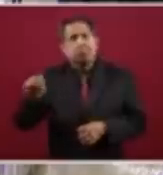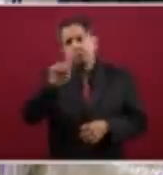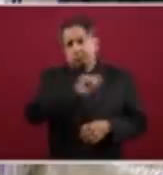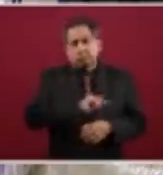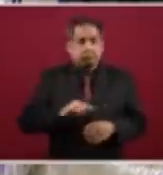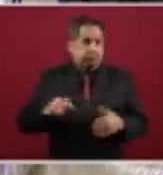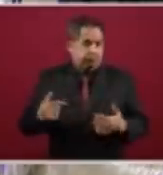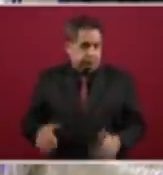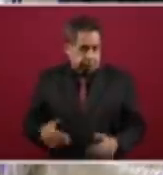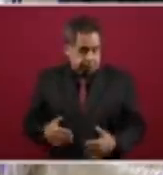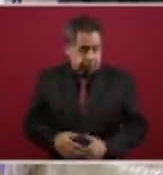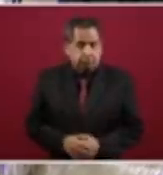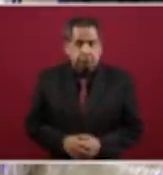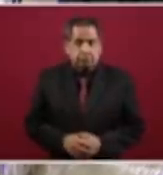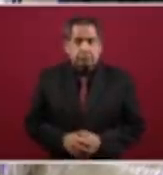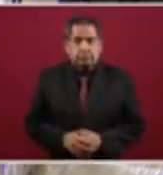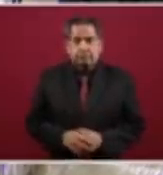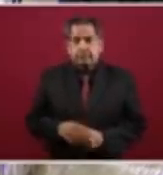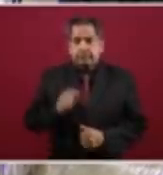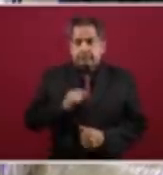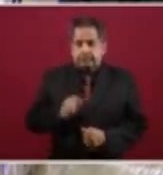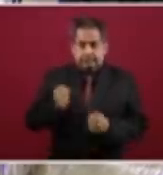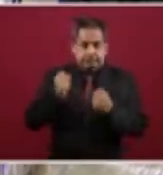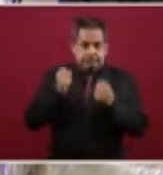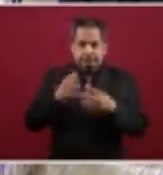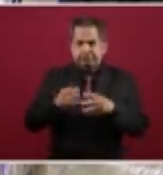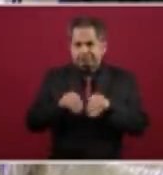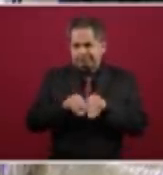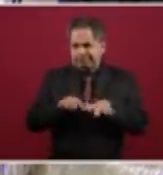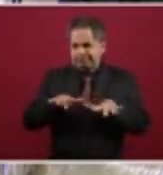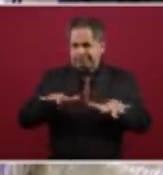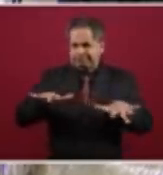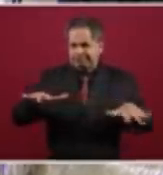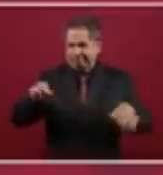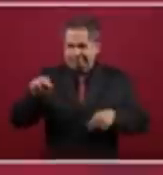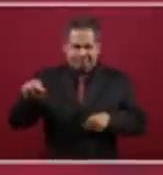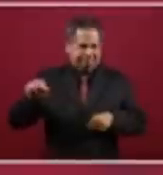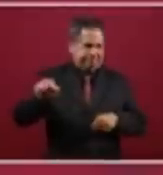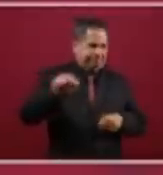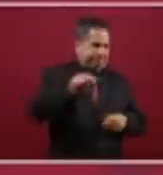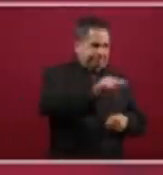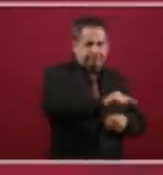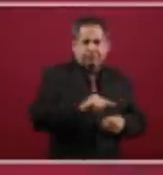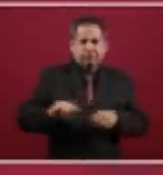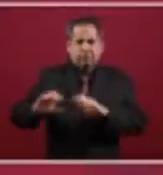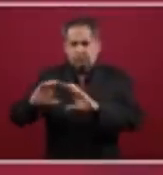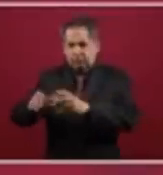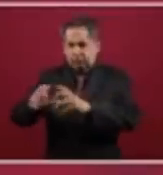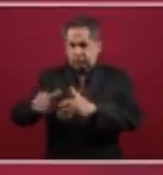Entonces hay una gran dispersión de comunidades